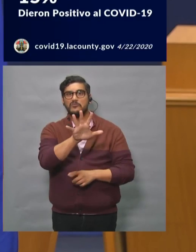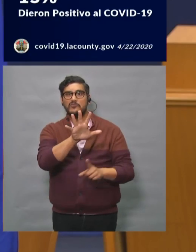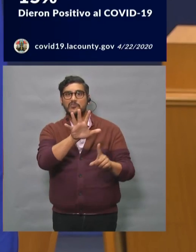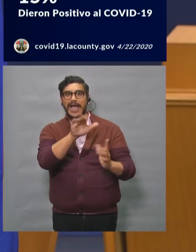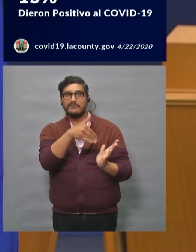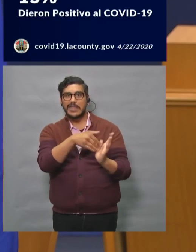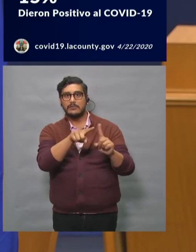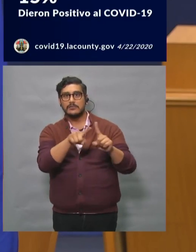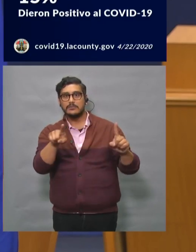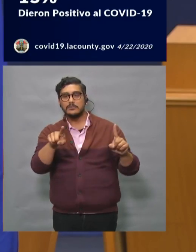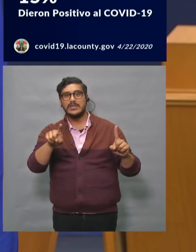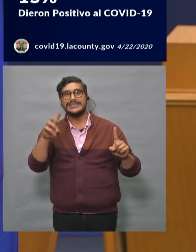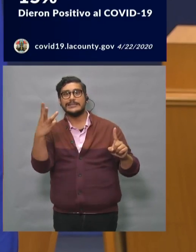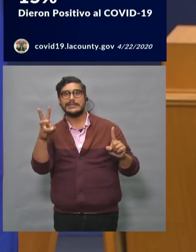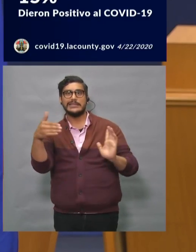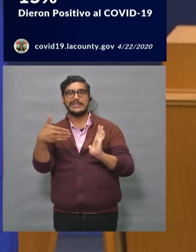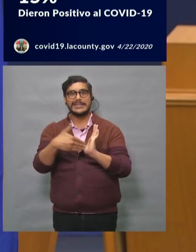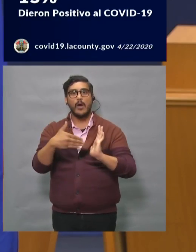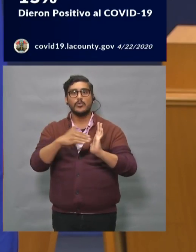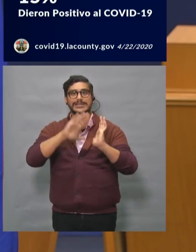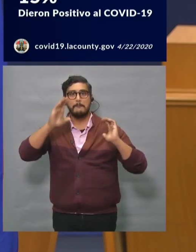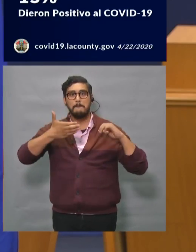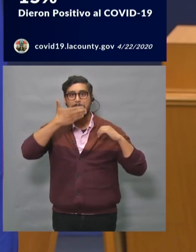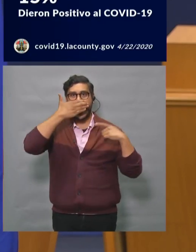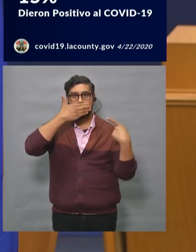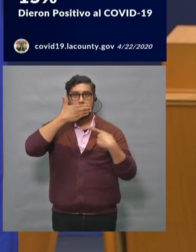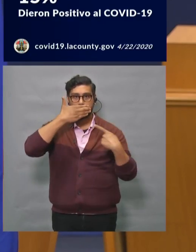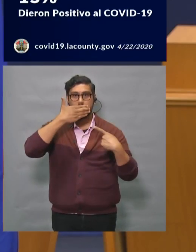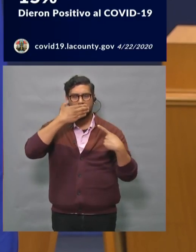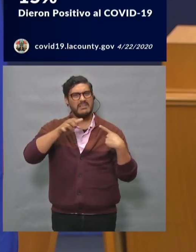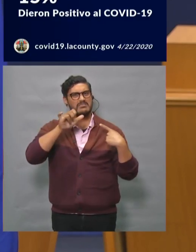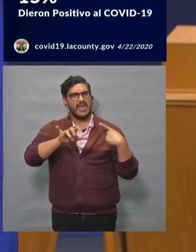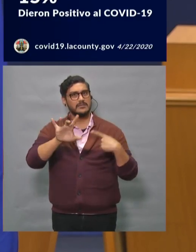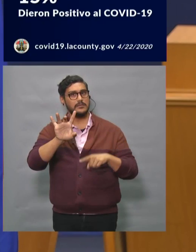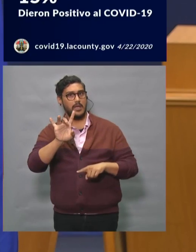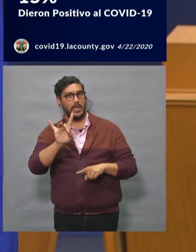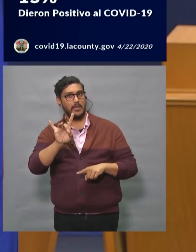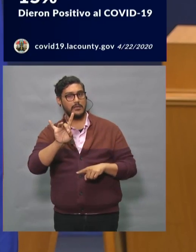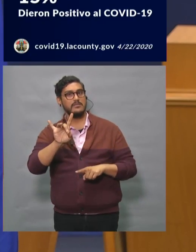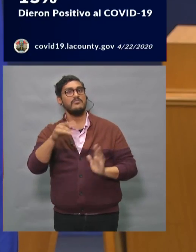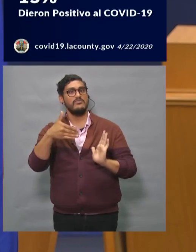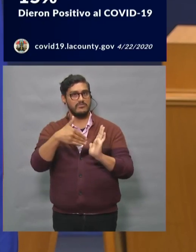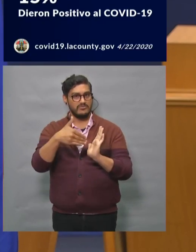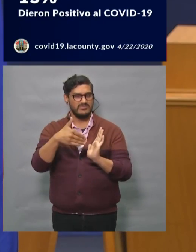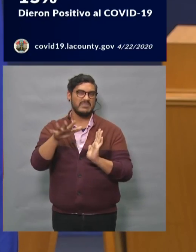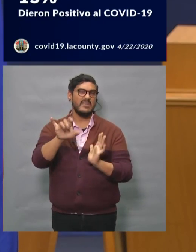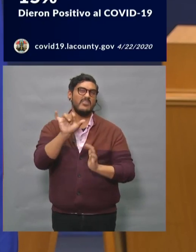y 16,000 máscaras, un promedio de 8,000 por instalación.